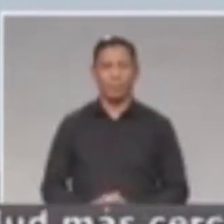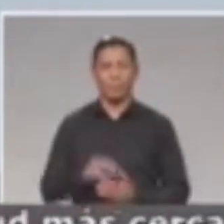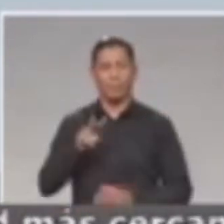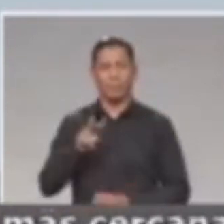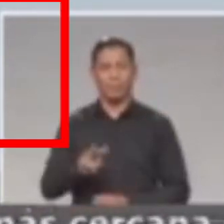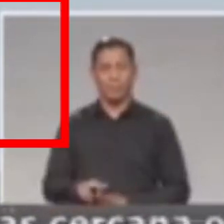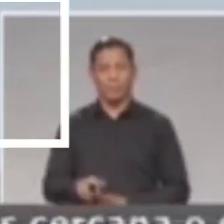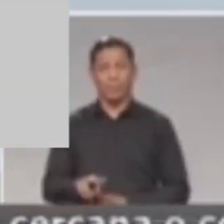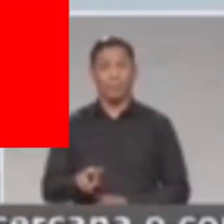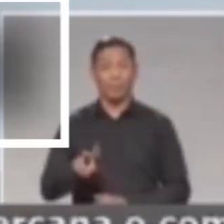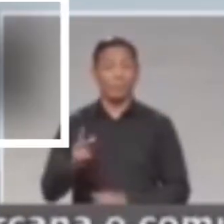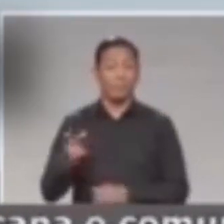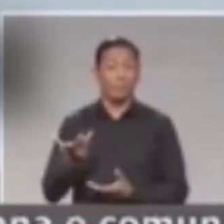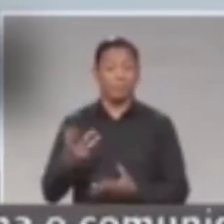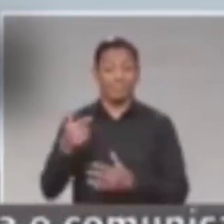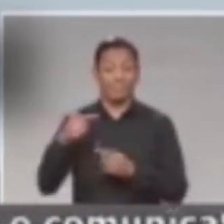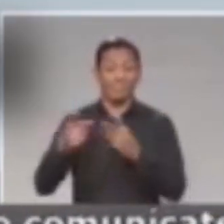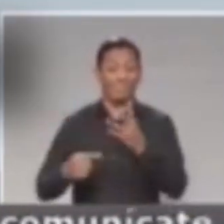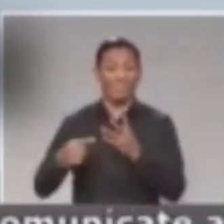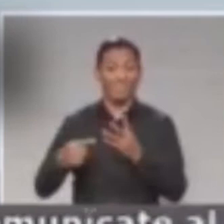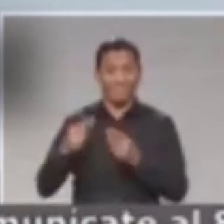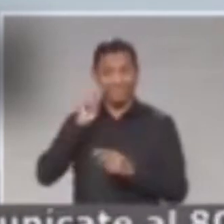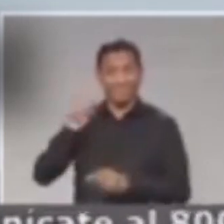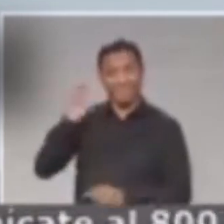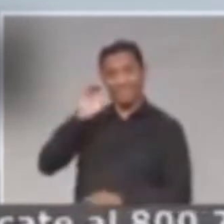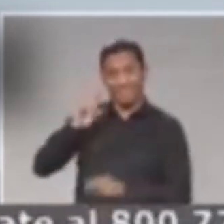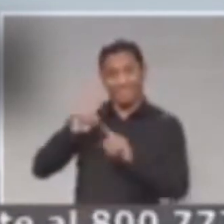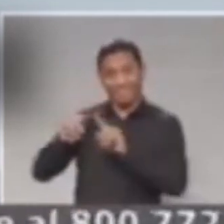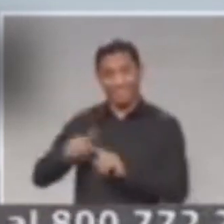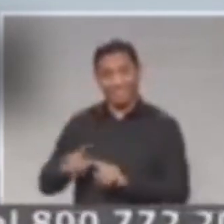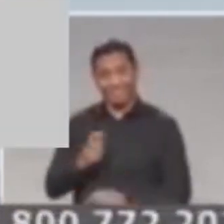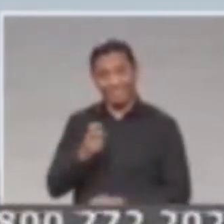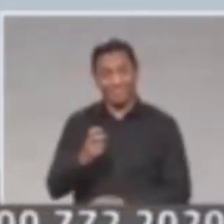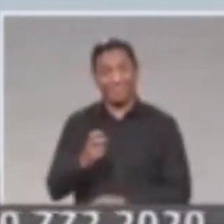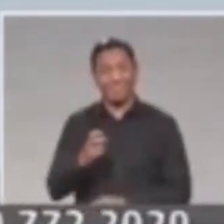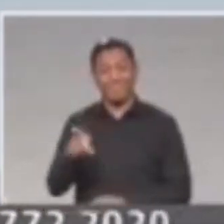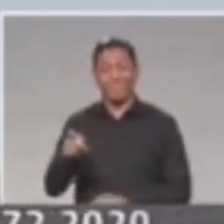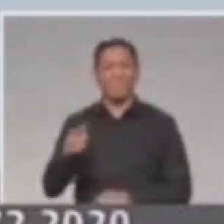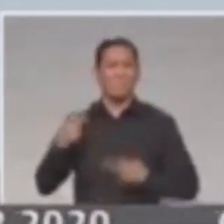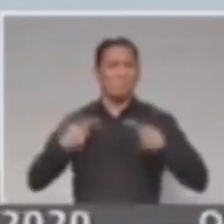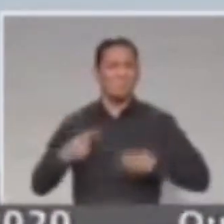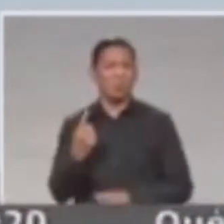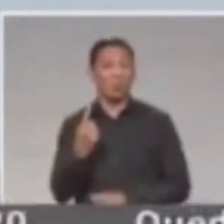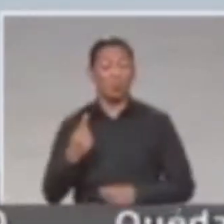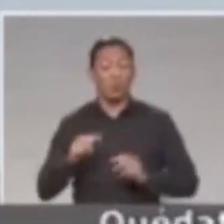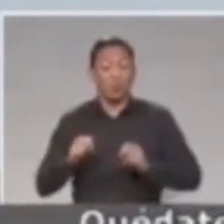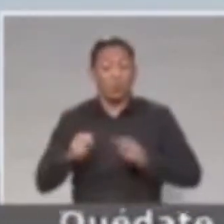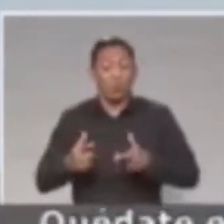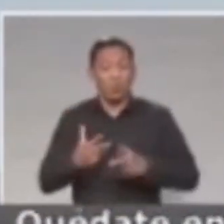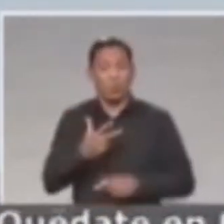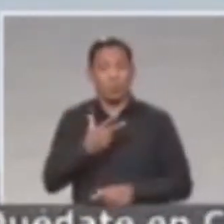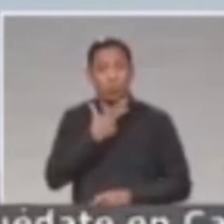¿verdad? Que por supuesto ya traía bastantes complicaciones y es un paciente de aquí de Tuxtla